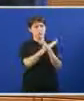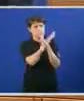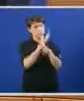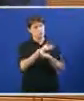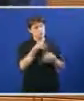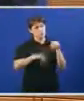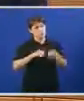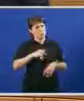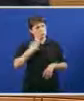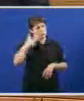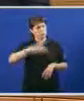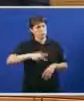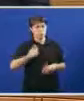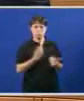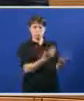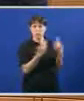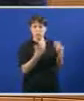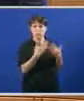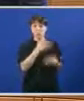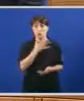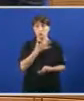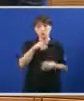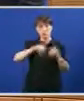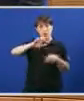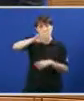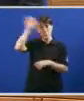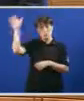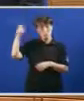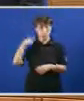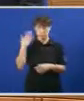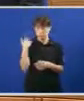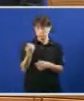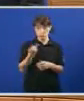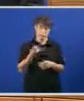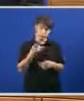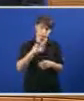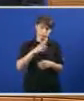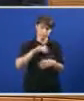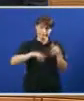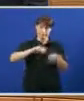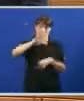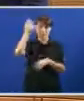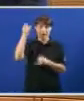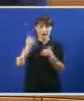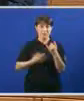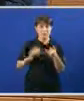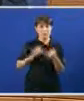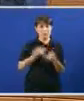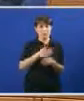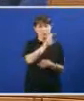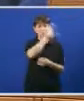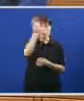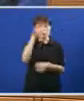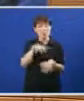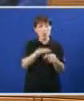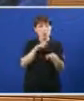las elecciones, porque efectivamente en las elecciones europeas, en la inmensa mayoría de los estados que conforman la